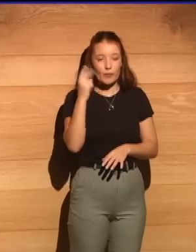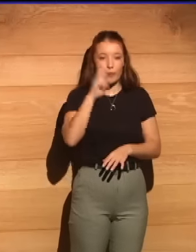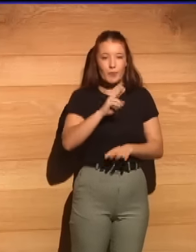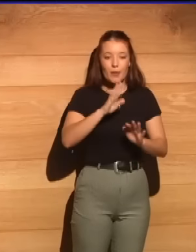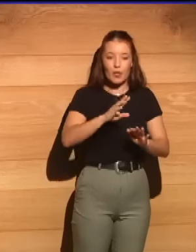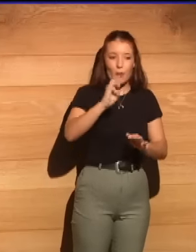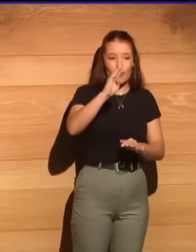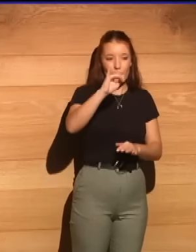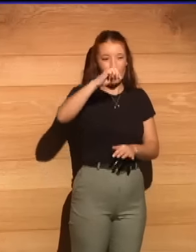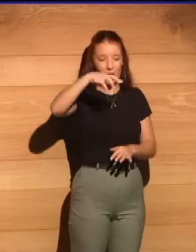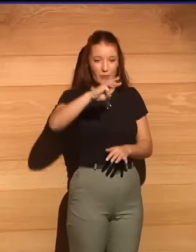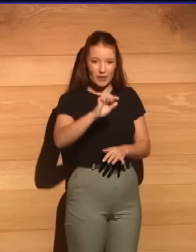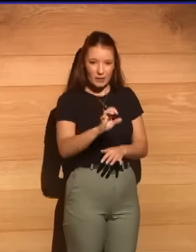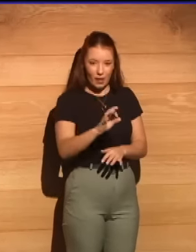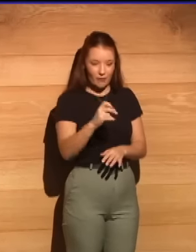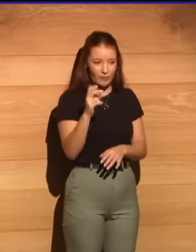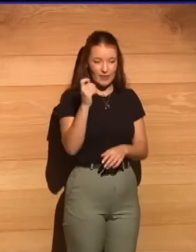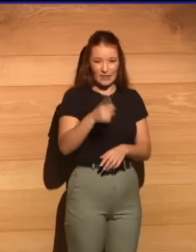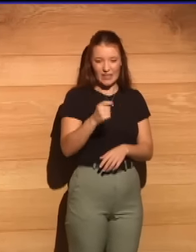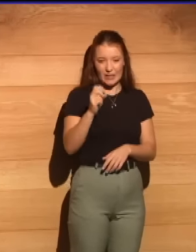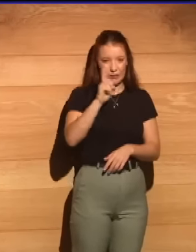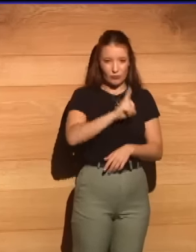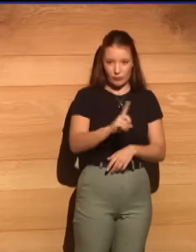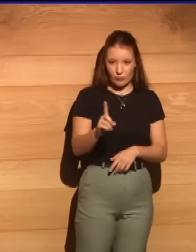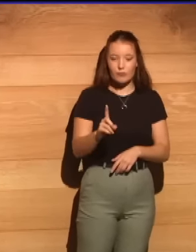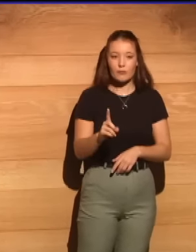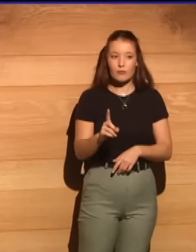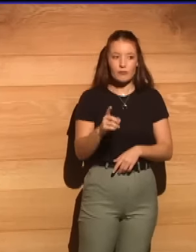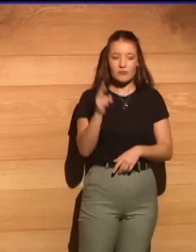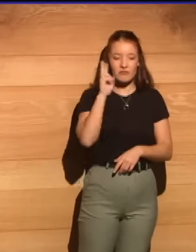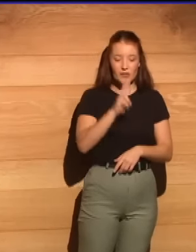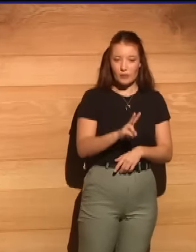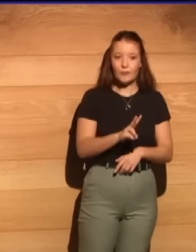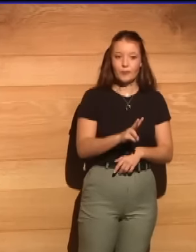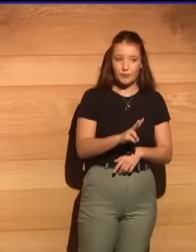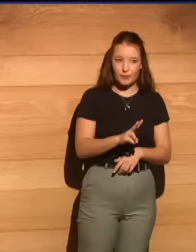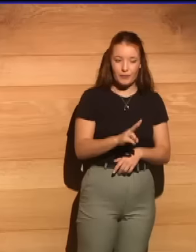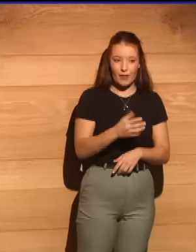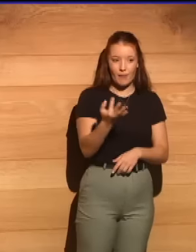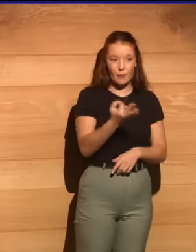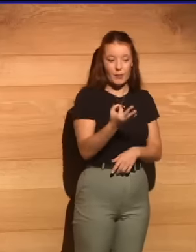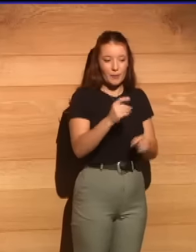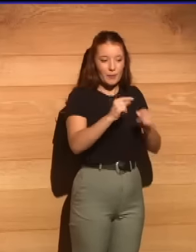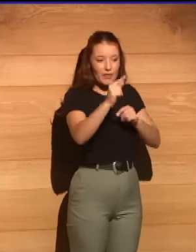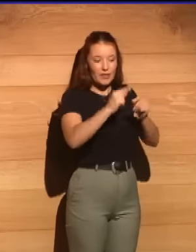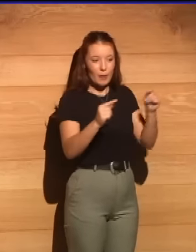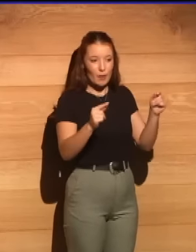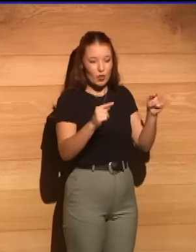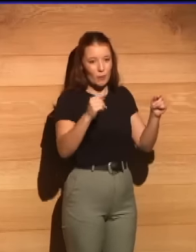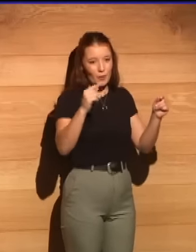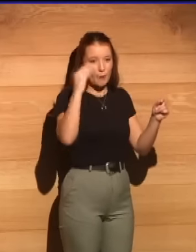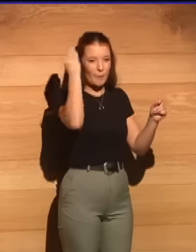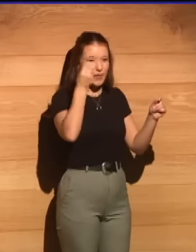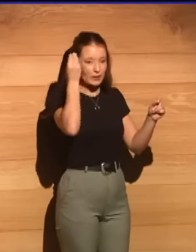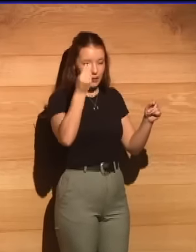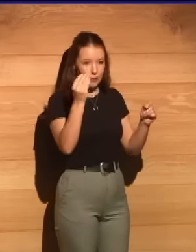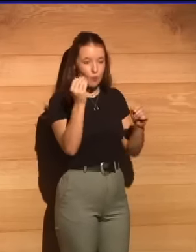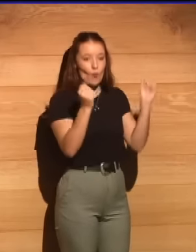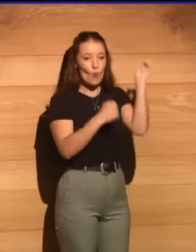Por tanto, la diferencia no está tanto en el tamaño, sino en la mentalidad. Porque los cambios difíciles son los cambios culturales. Por tanto, lo que tenemos